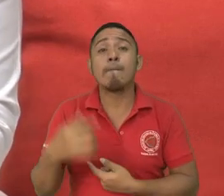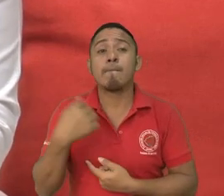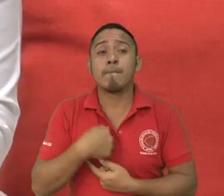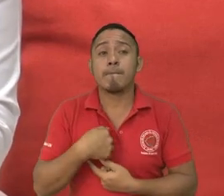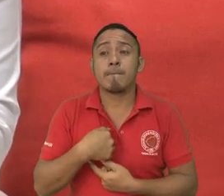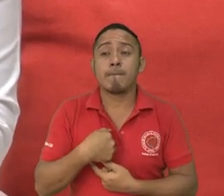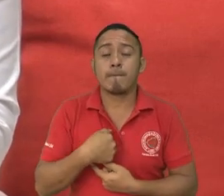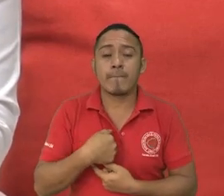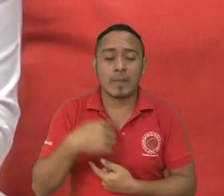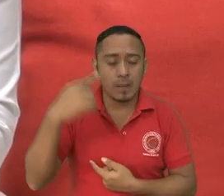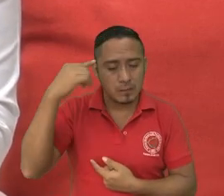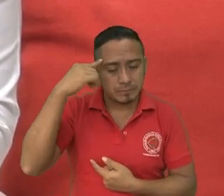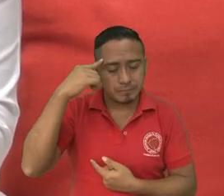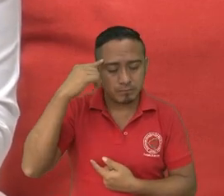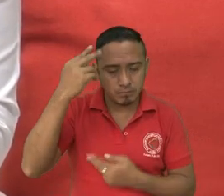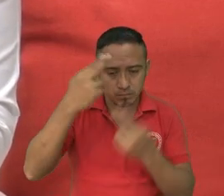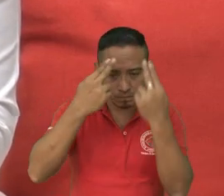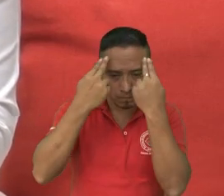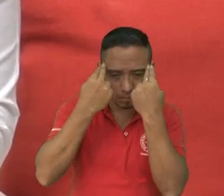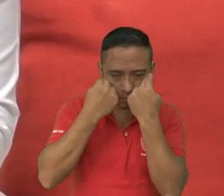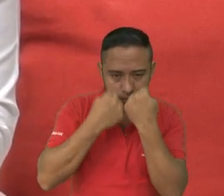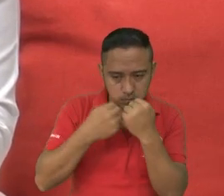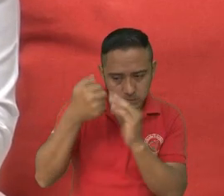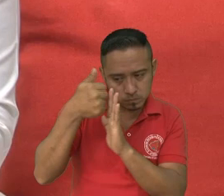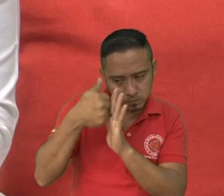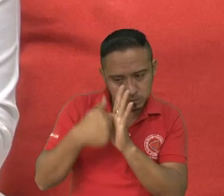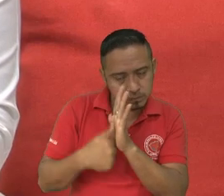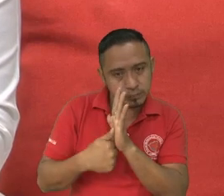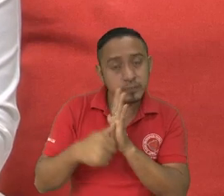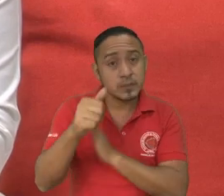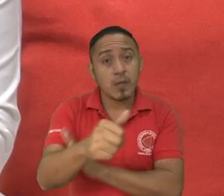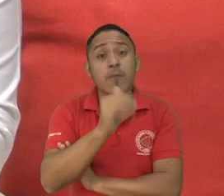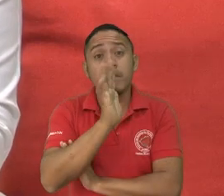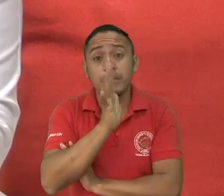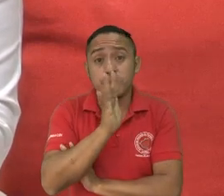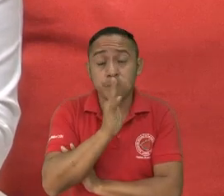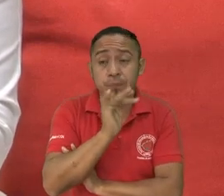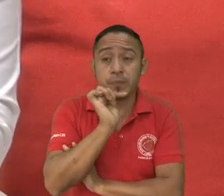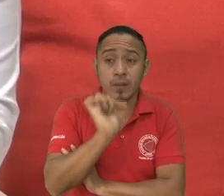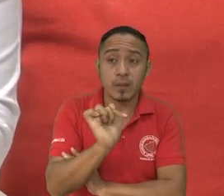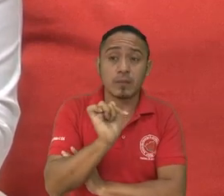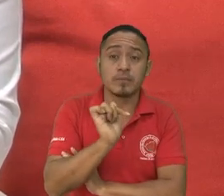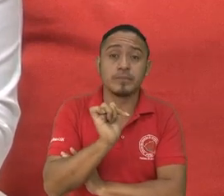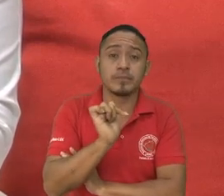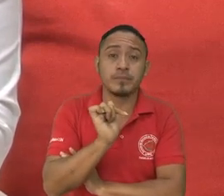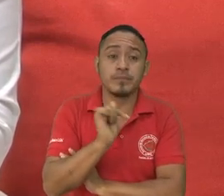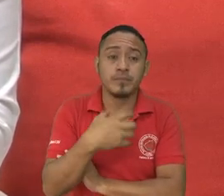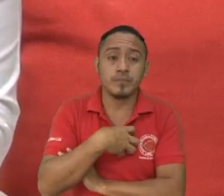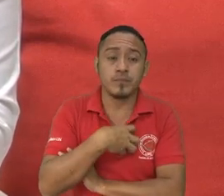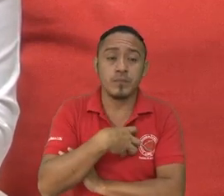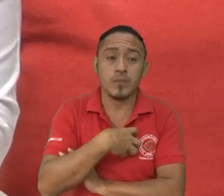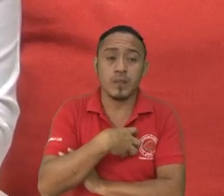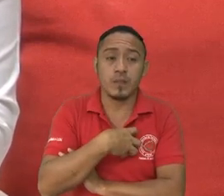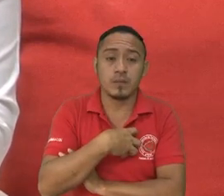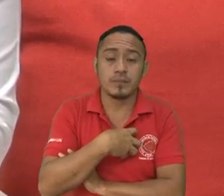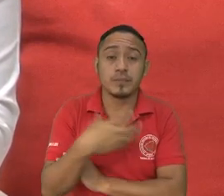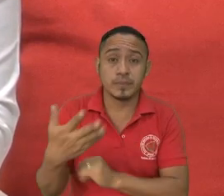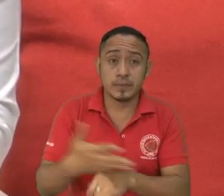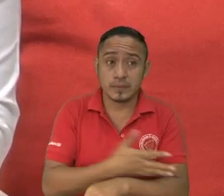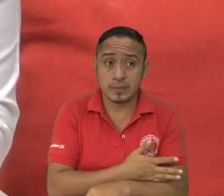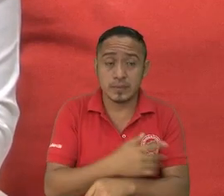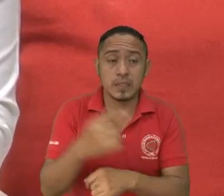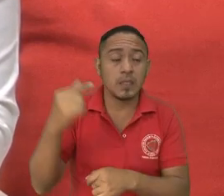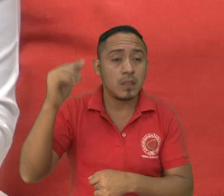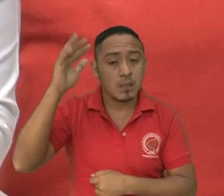se los desvalorizan a las demás personas. Entonces en la adolescencia entra en una etapa de la, como dije anteriormente,